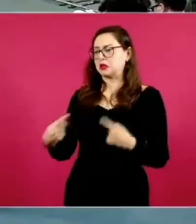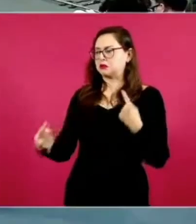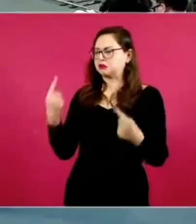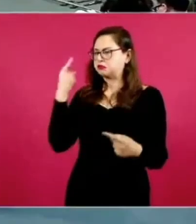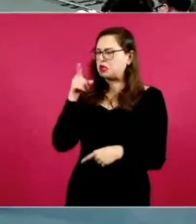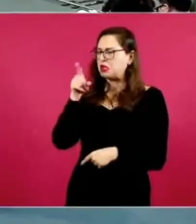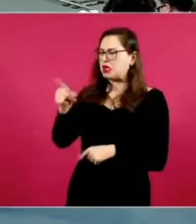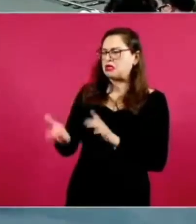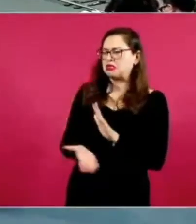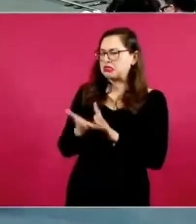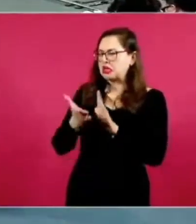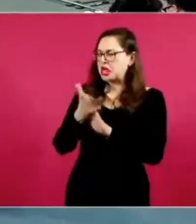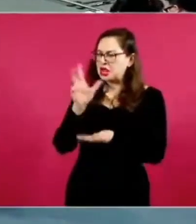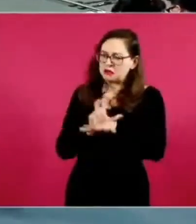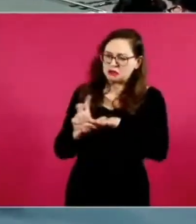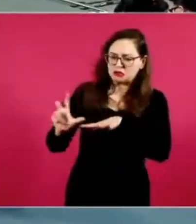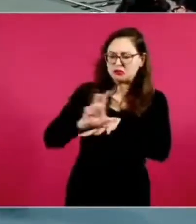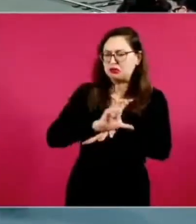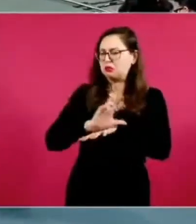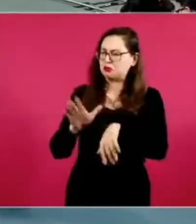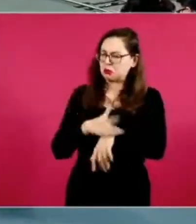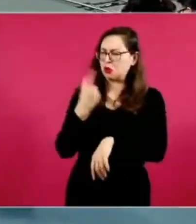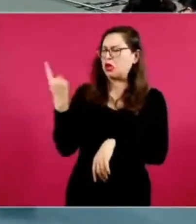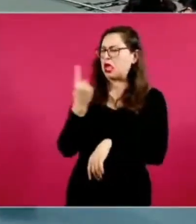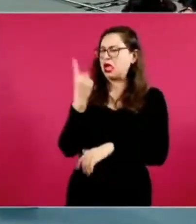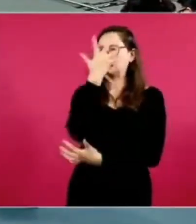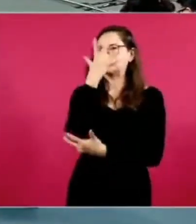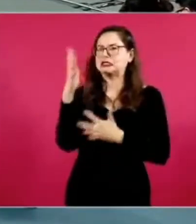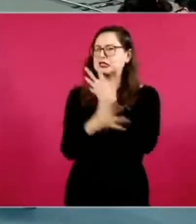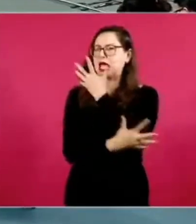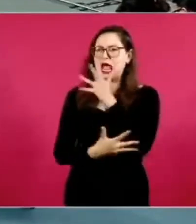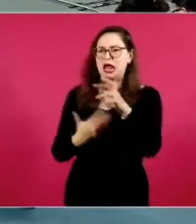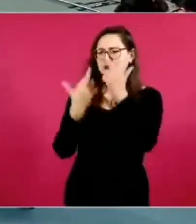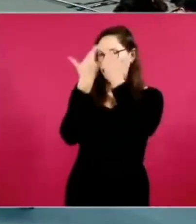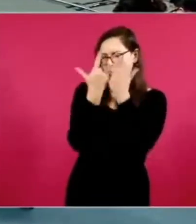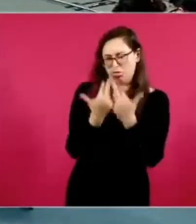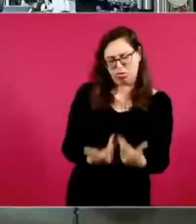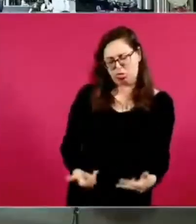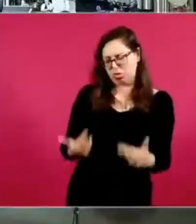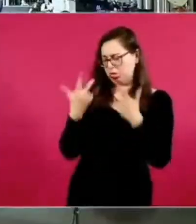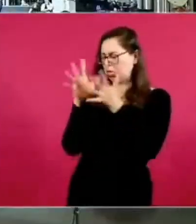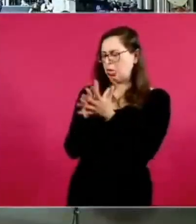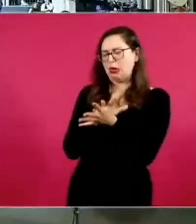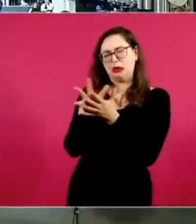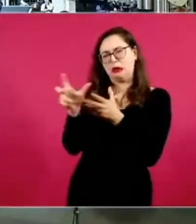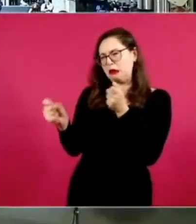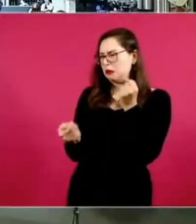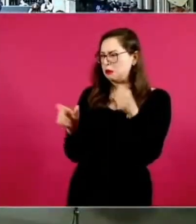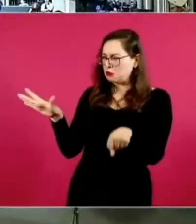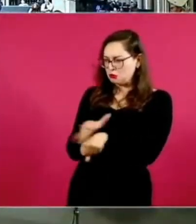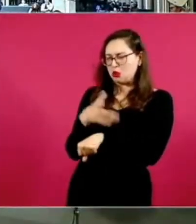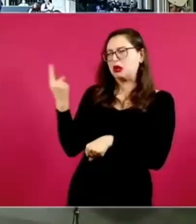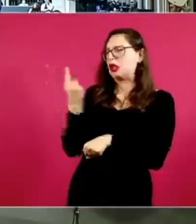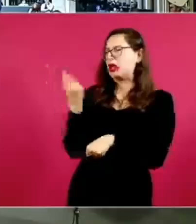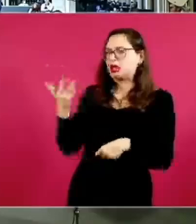construyeron el Tren Maya si están destruyendo la selva?